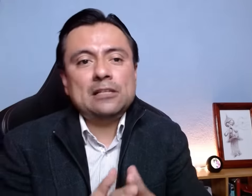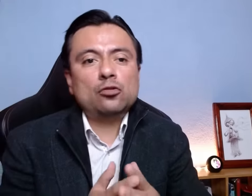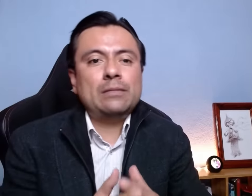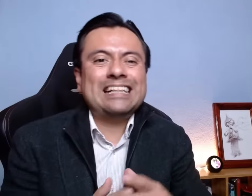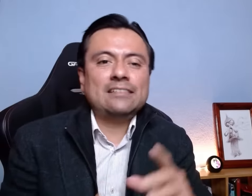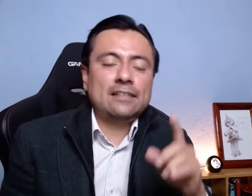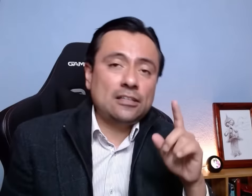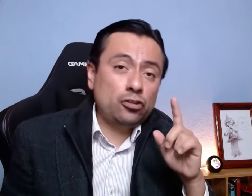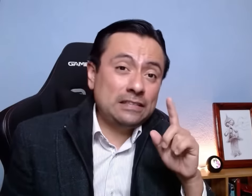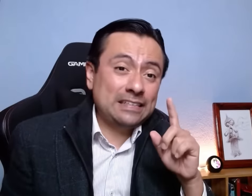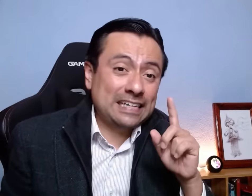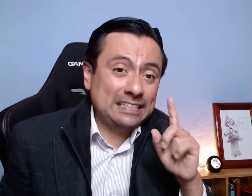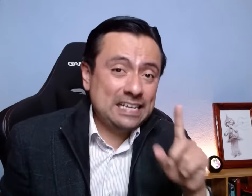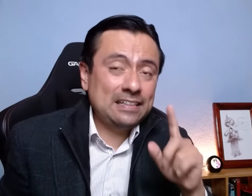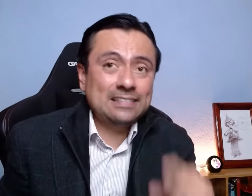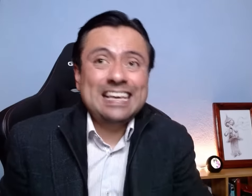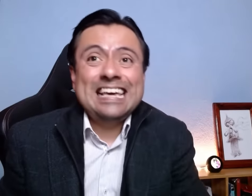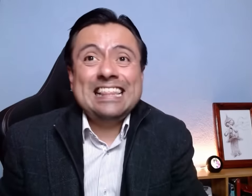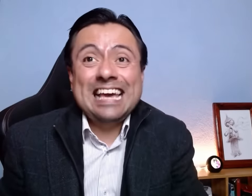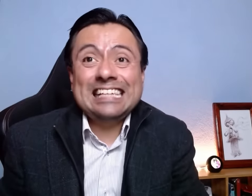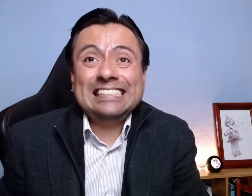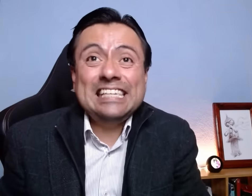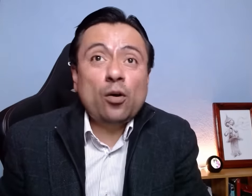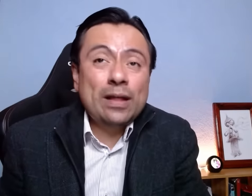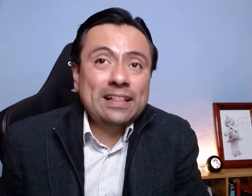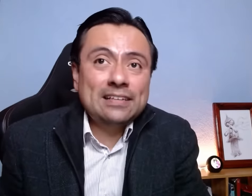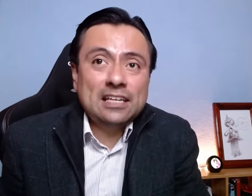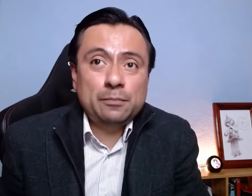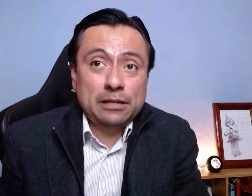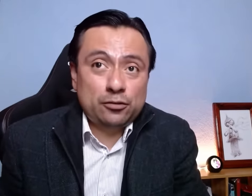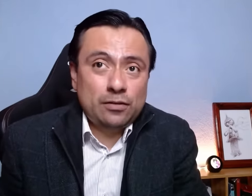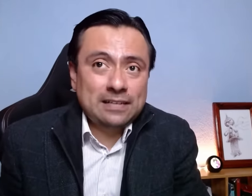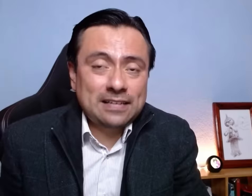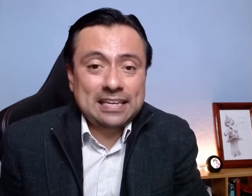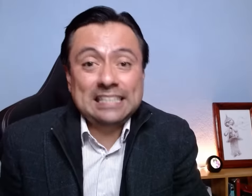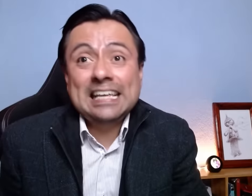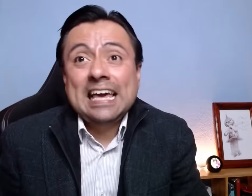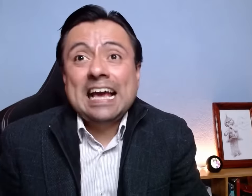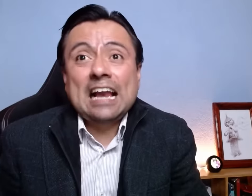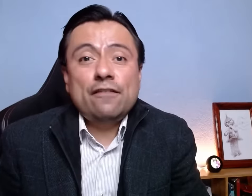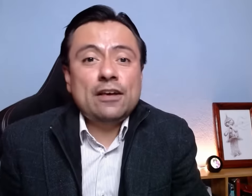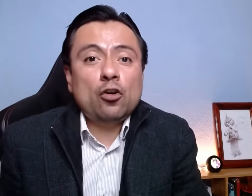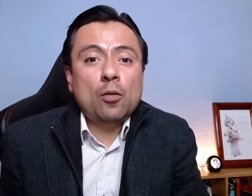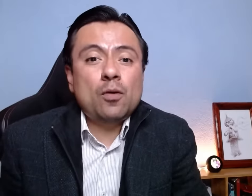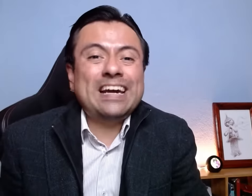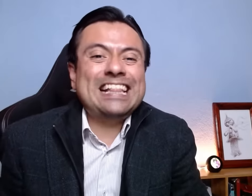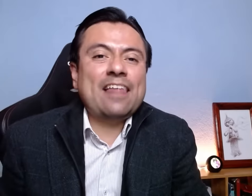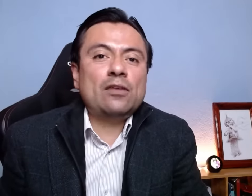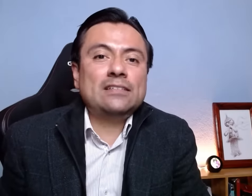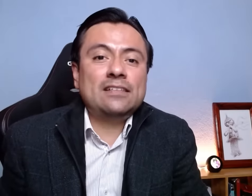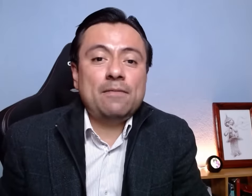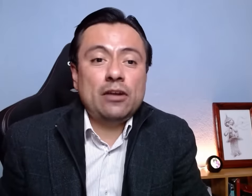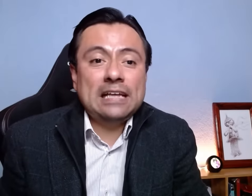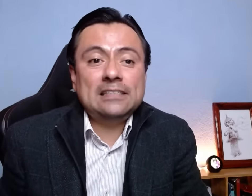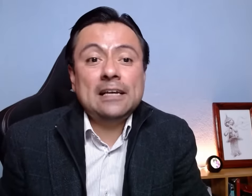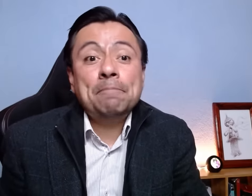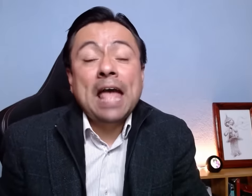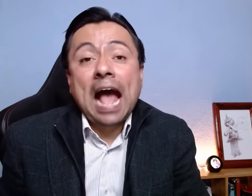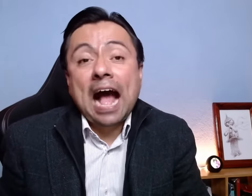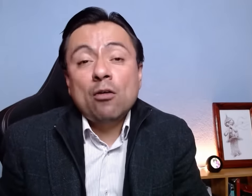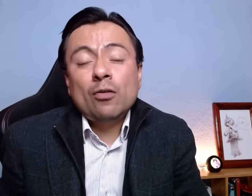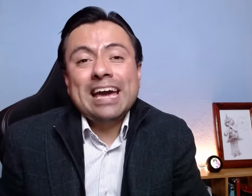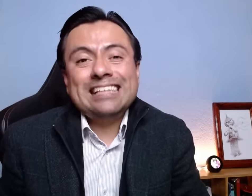venía de presumir las detenciones recientes de 56 personas a quienes calificó como generadores de